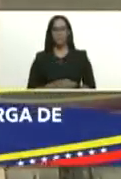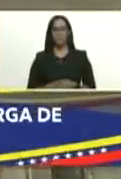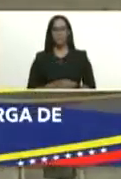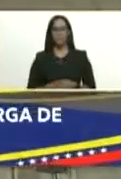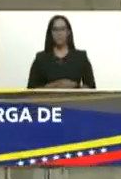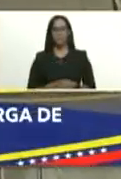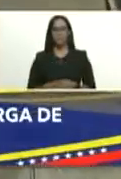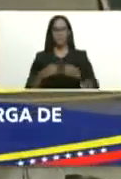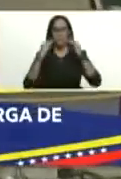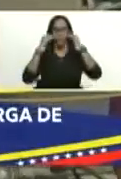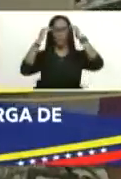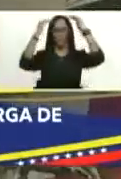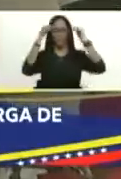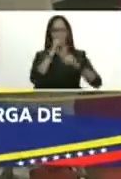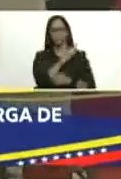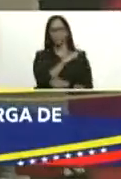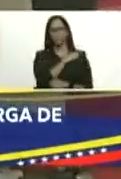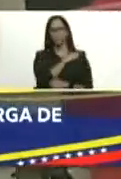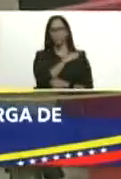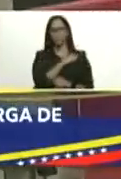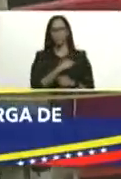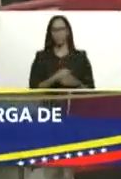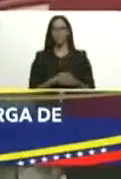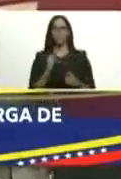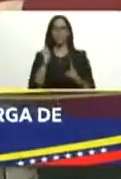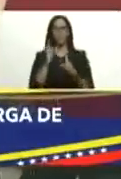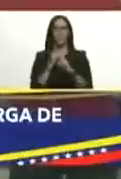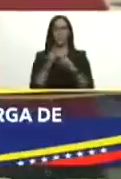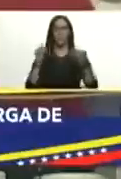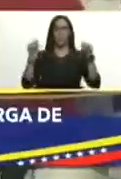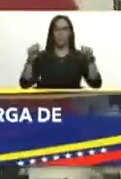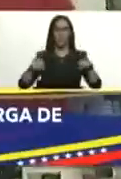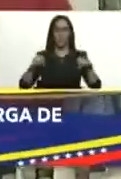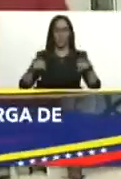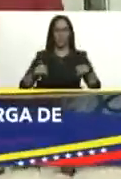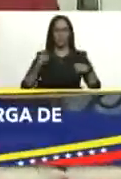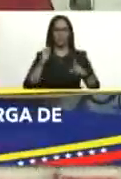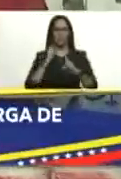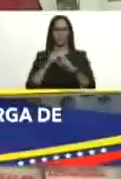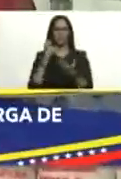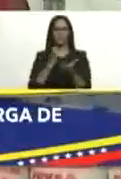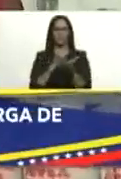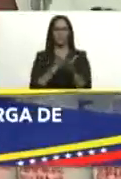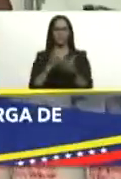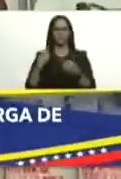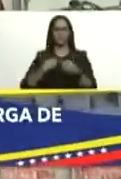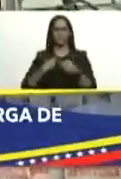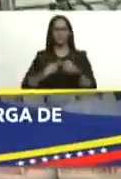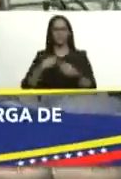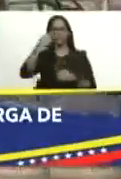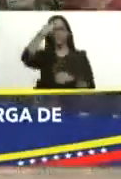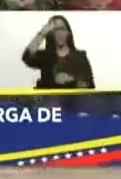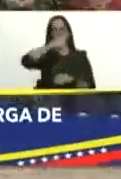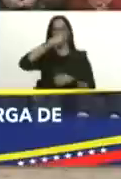Mi comandante en jefe, desde acá, desde Katia Gas, el